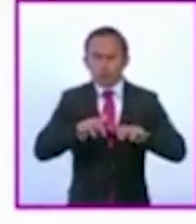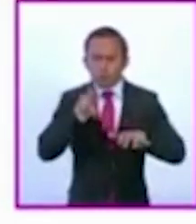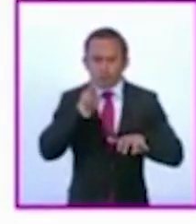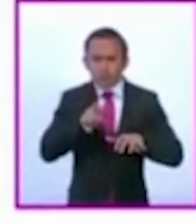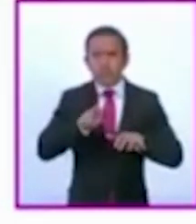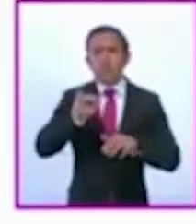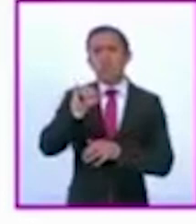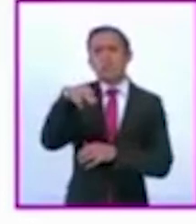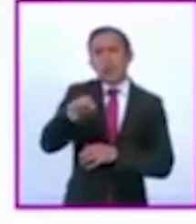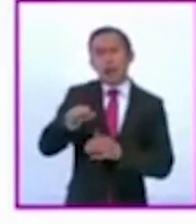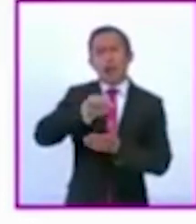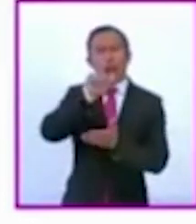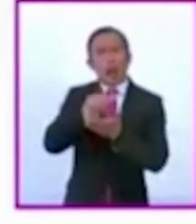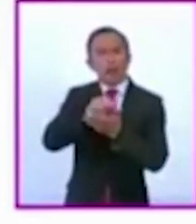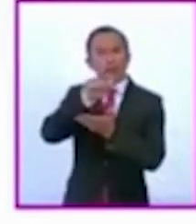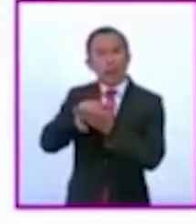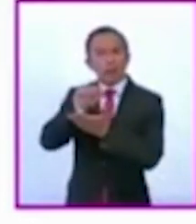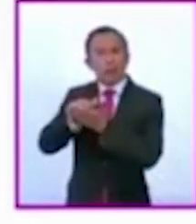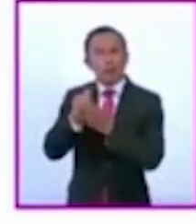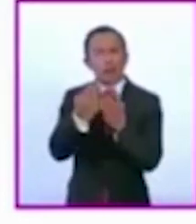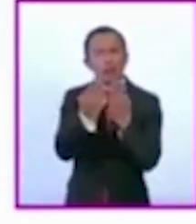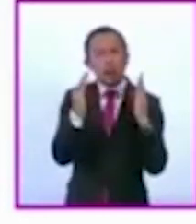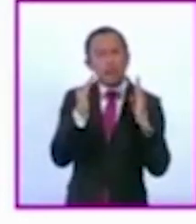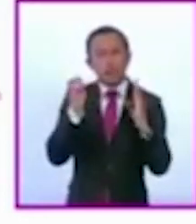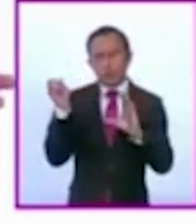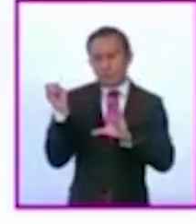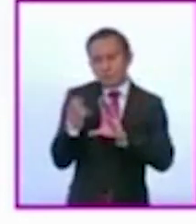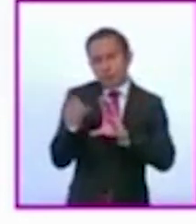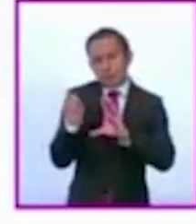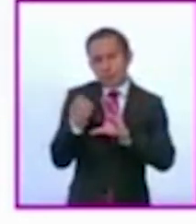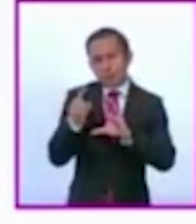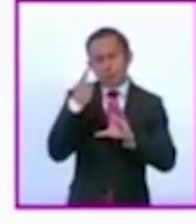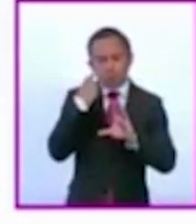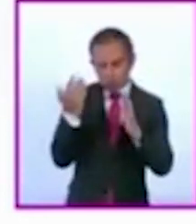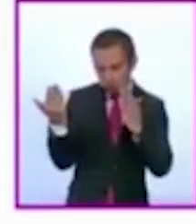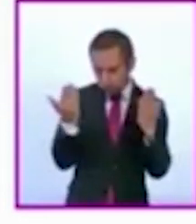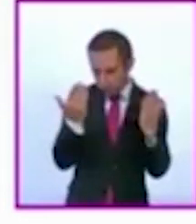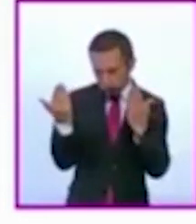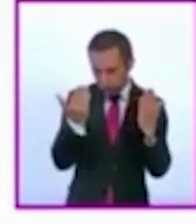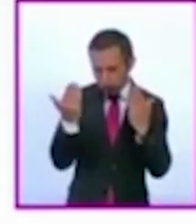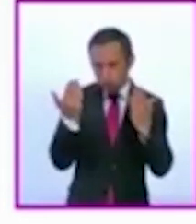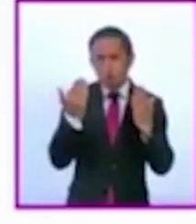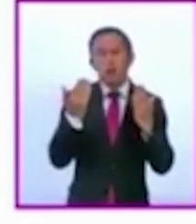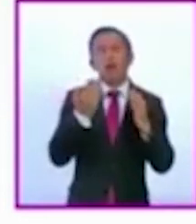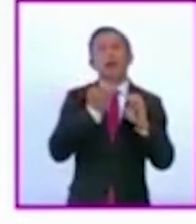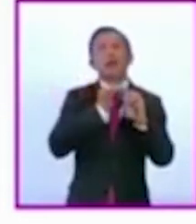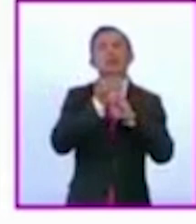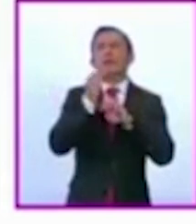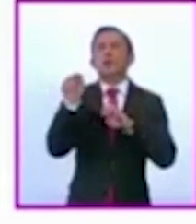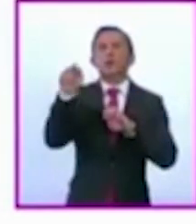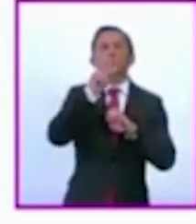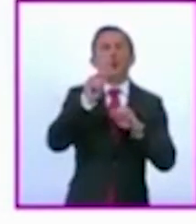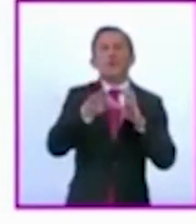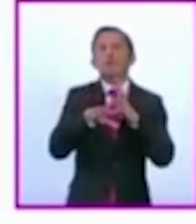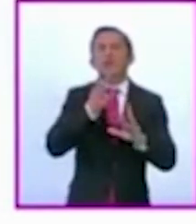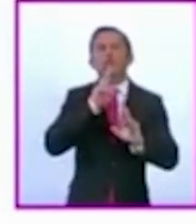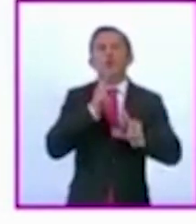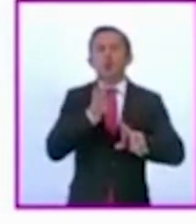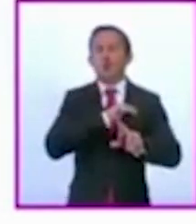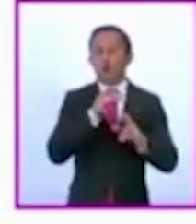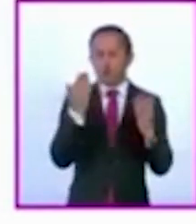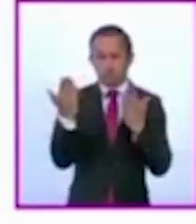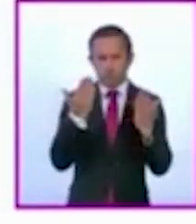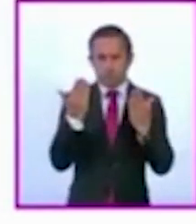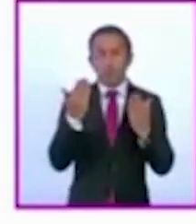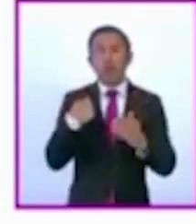escrutinio y cómputo de cada casilla los resultados de las distintas elecciones federales quiero aprovechar este espacio para